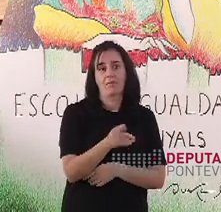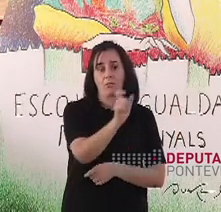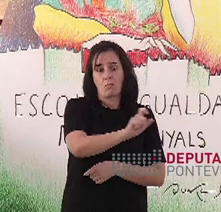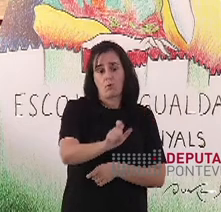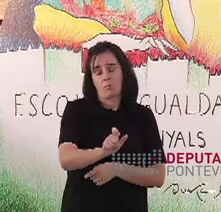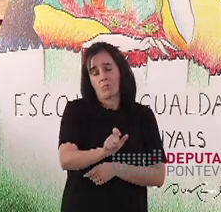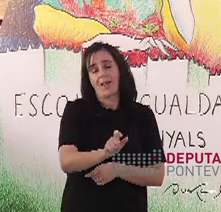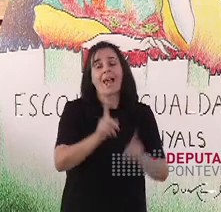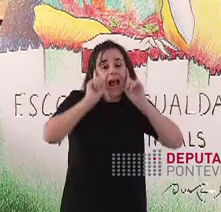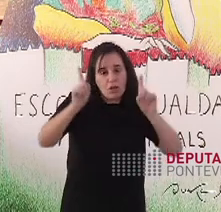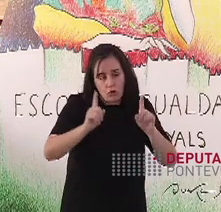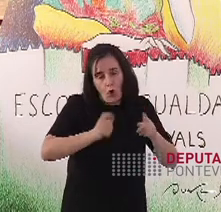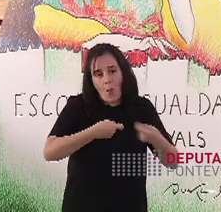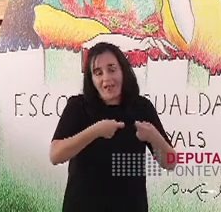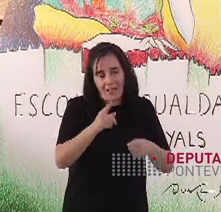caso a sexual,